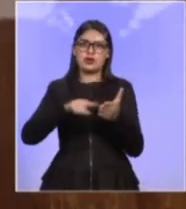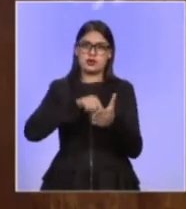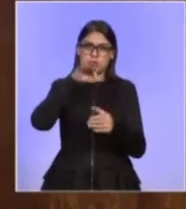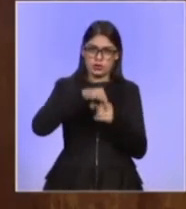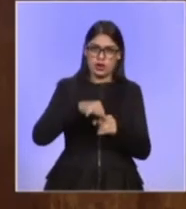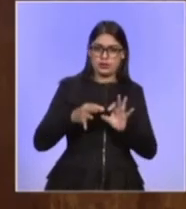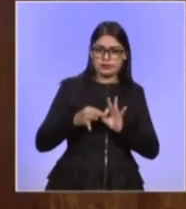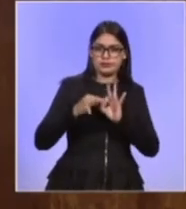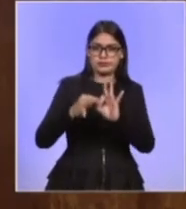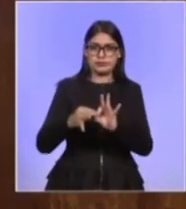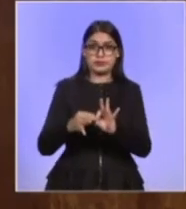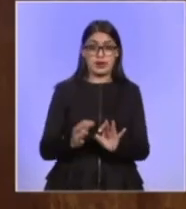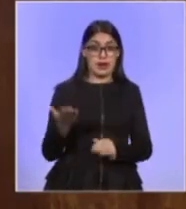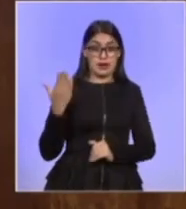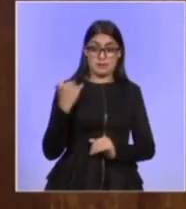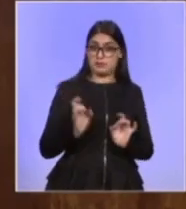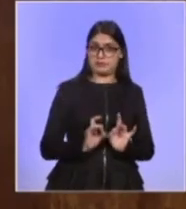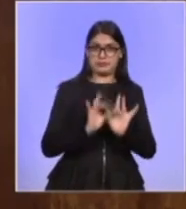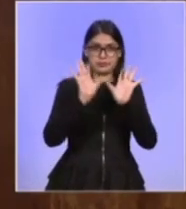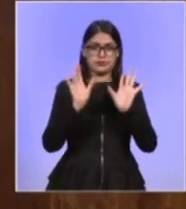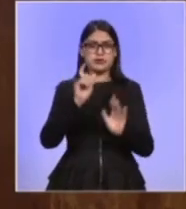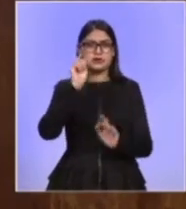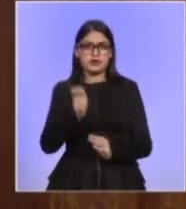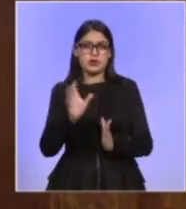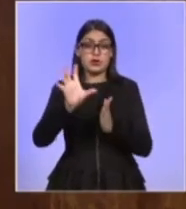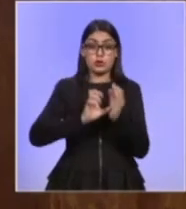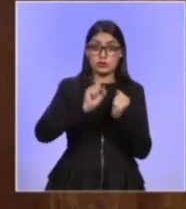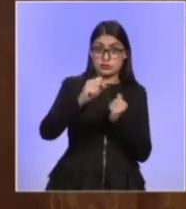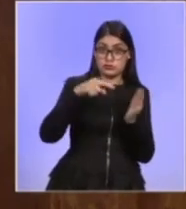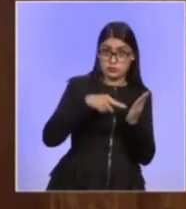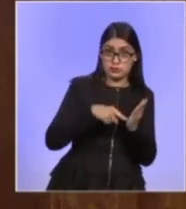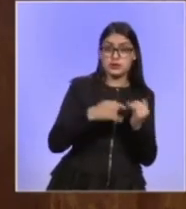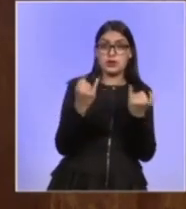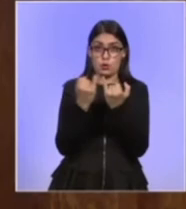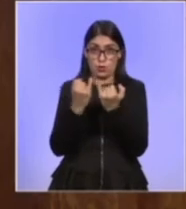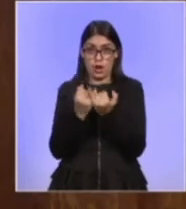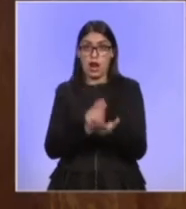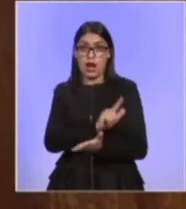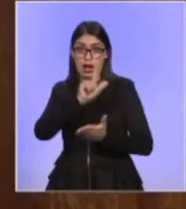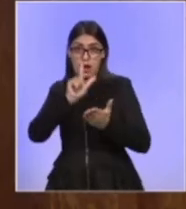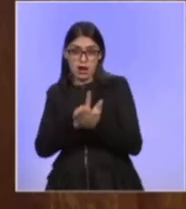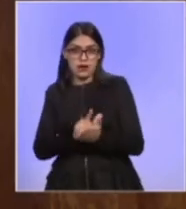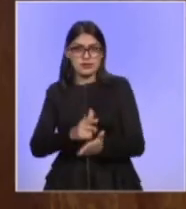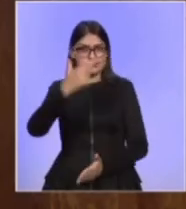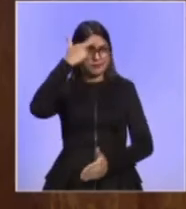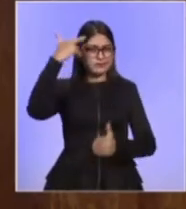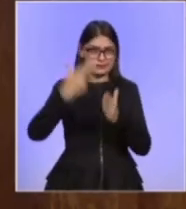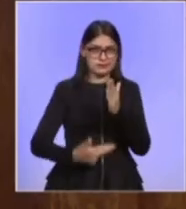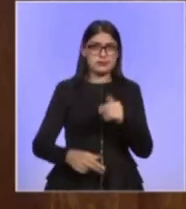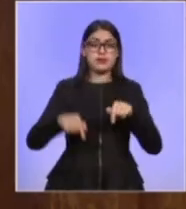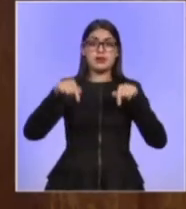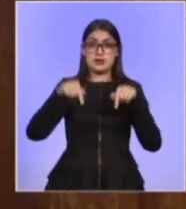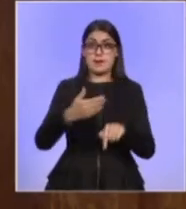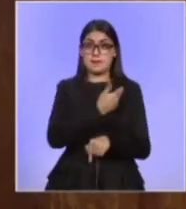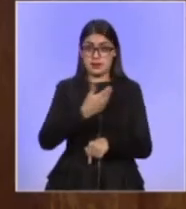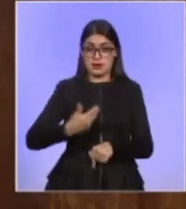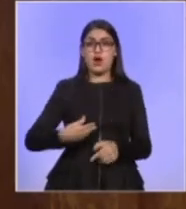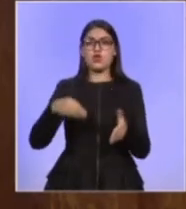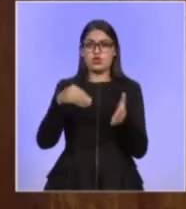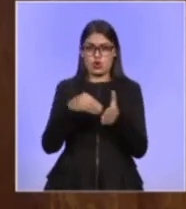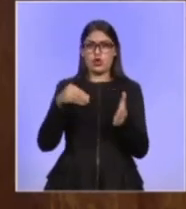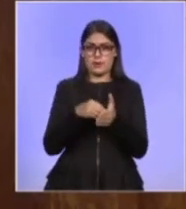lo sucedido constituye una ruptura constitucional y legal por lo cual esta presidencia sigue y seguirá